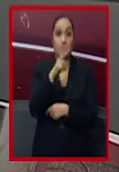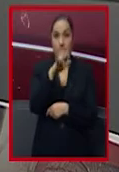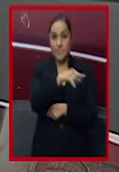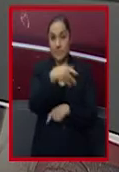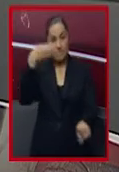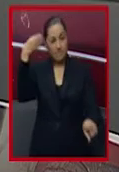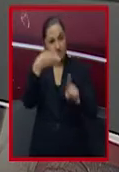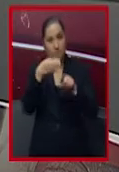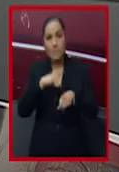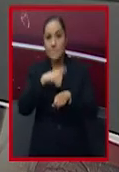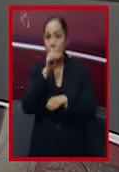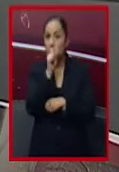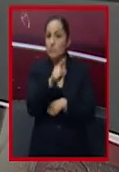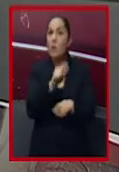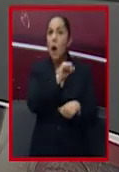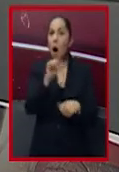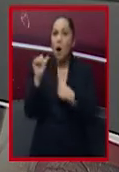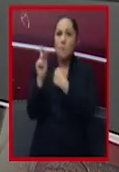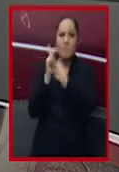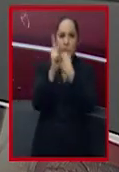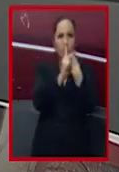en materia internacional.